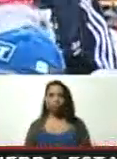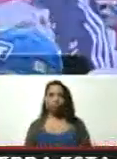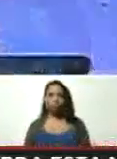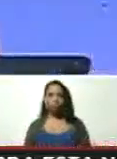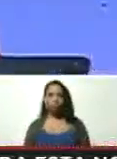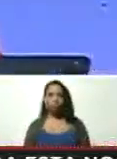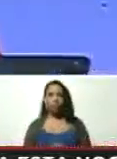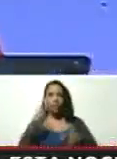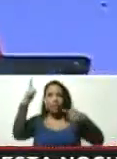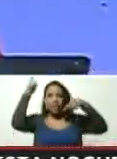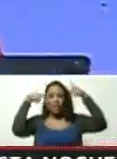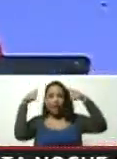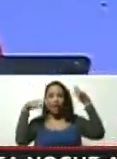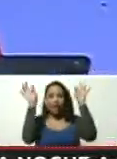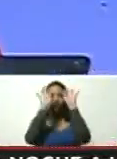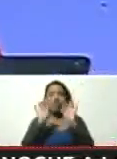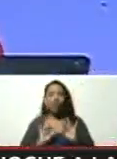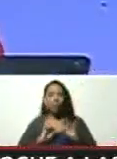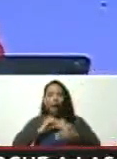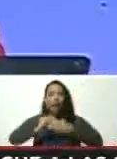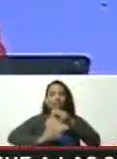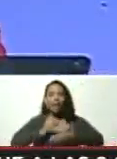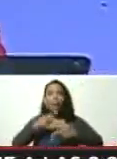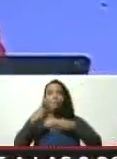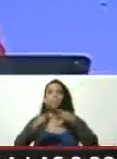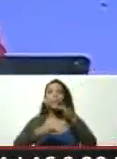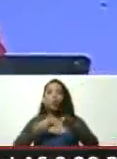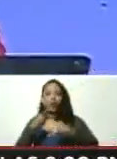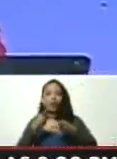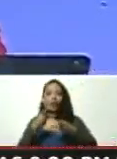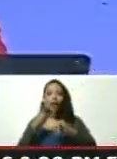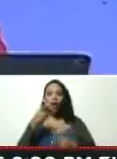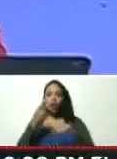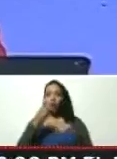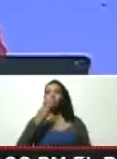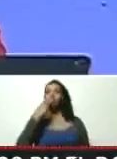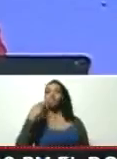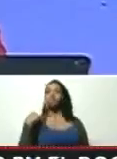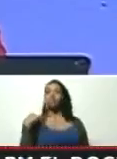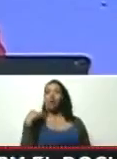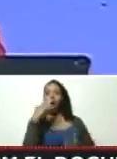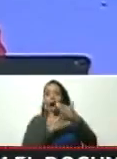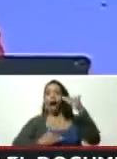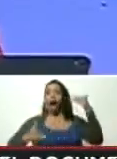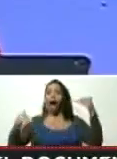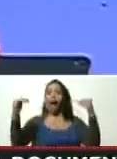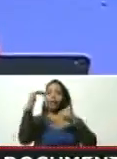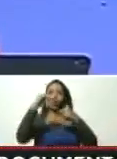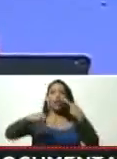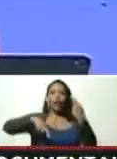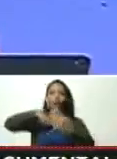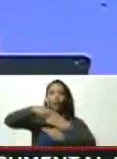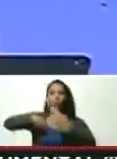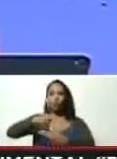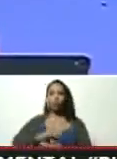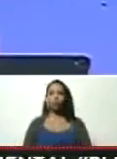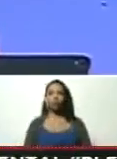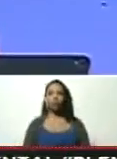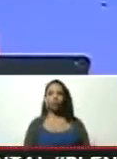Chávez es una forma de hacer política de altura con P mayúscula de revolución.